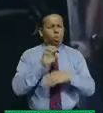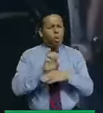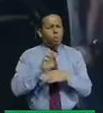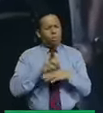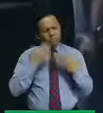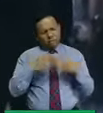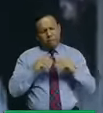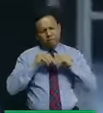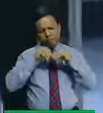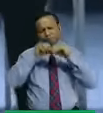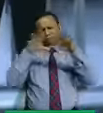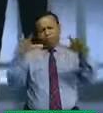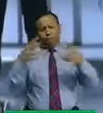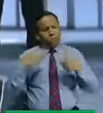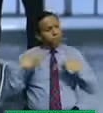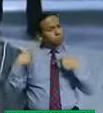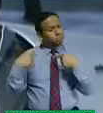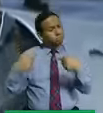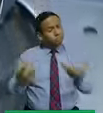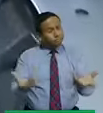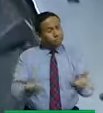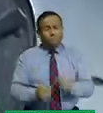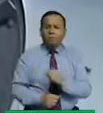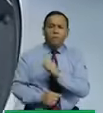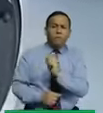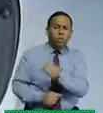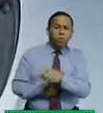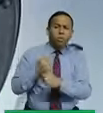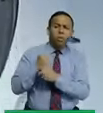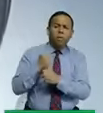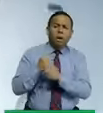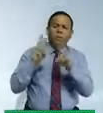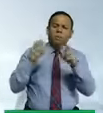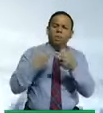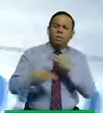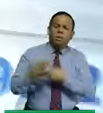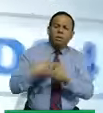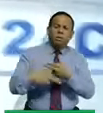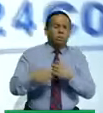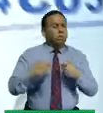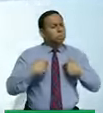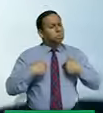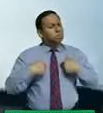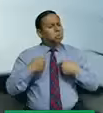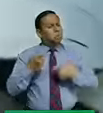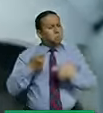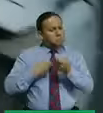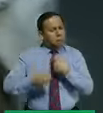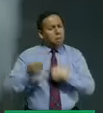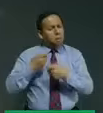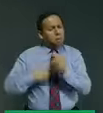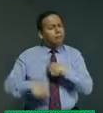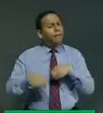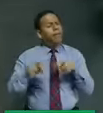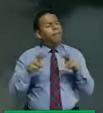se está viendo esto día a día. ¿A qué se dedican ustedes? Nosotros nos dedicamos al comercio, nos dedicamos a la venta